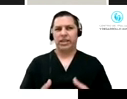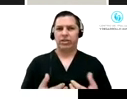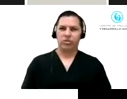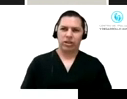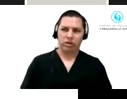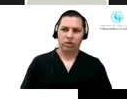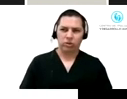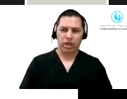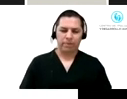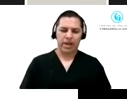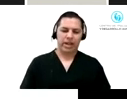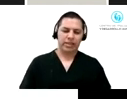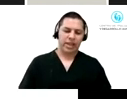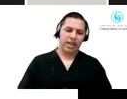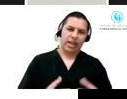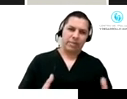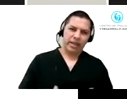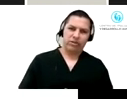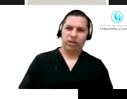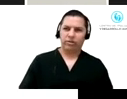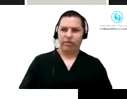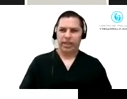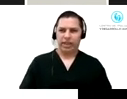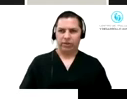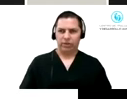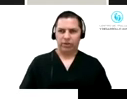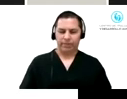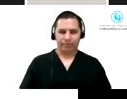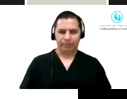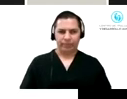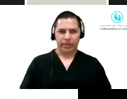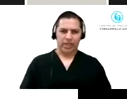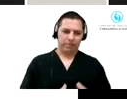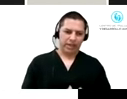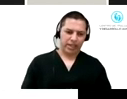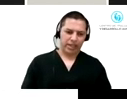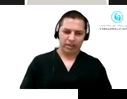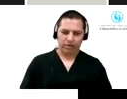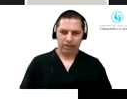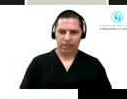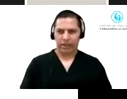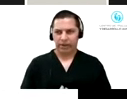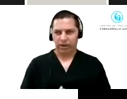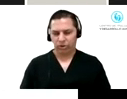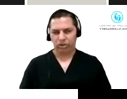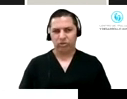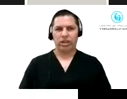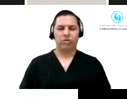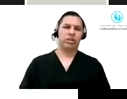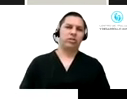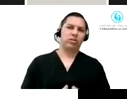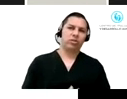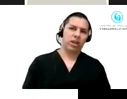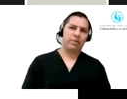sale este concepto de cultura de paz, la mediación de conflictos, las prácticas restaurativas, los procesos